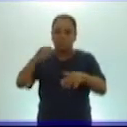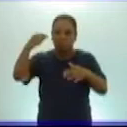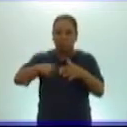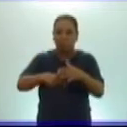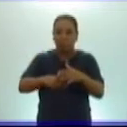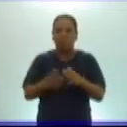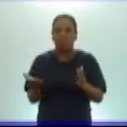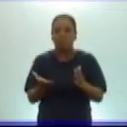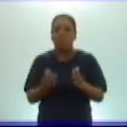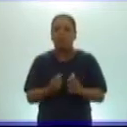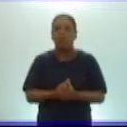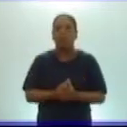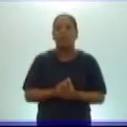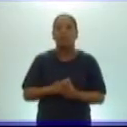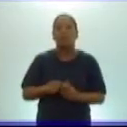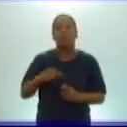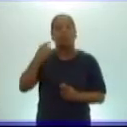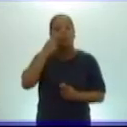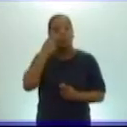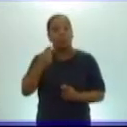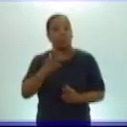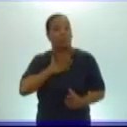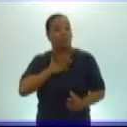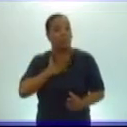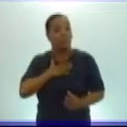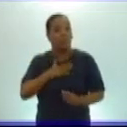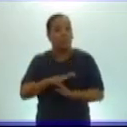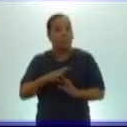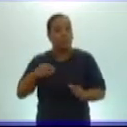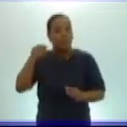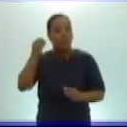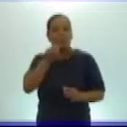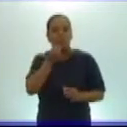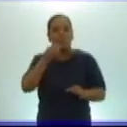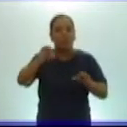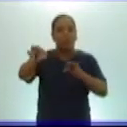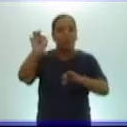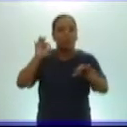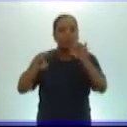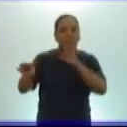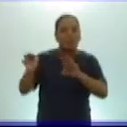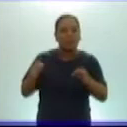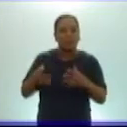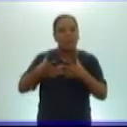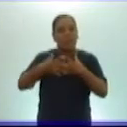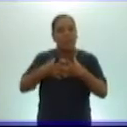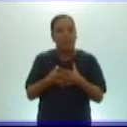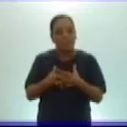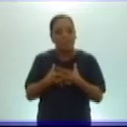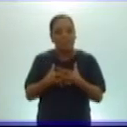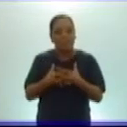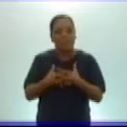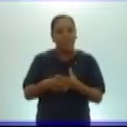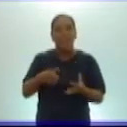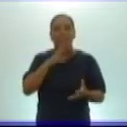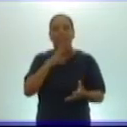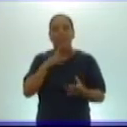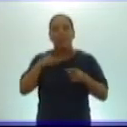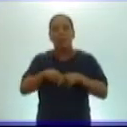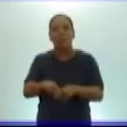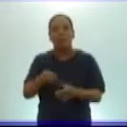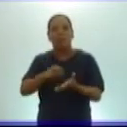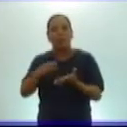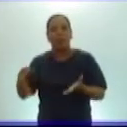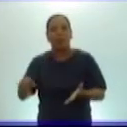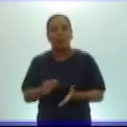esas propiedades ya estamos en condiciones de clasificar esa mezcla de agua y arroz según su aspecto externo. ¿Cómo